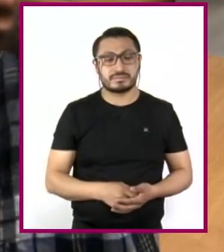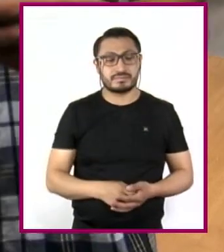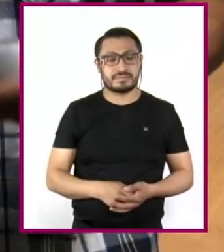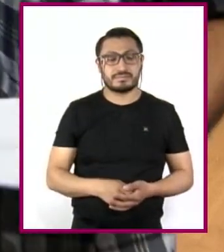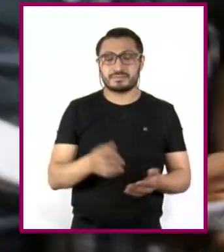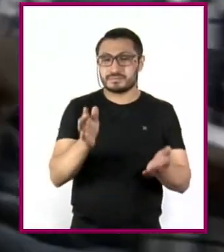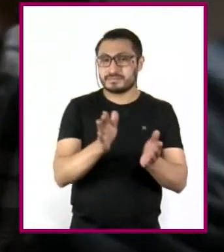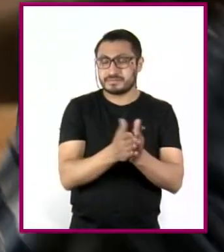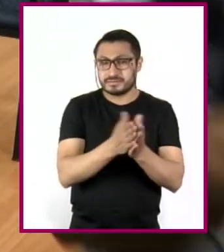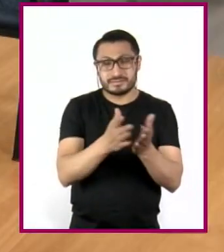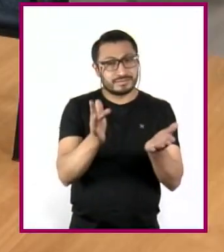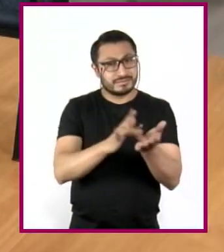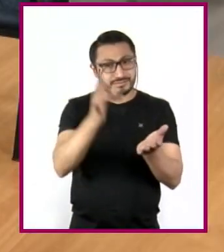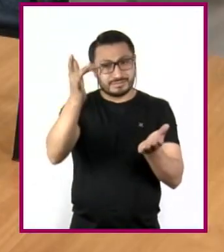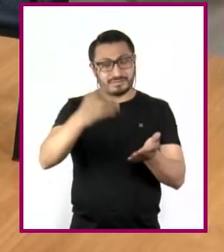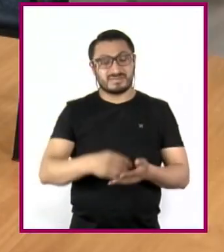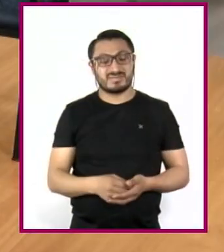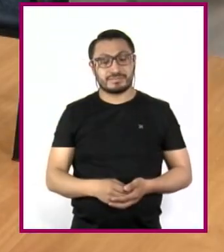Gracias.